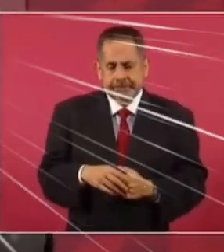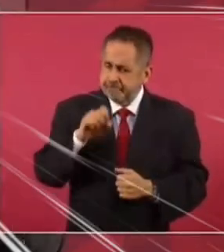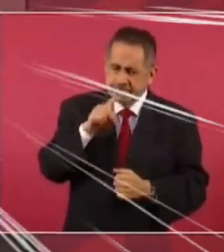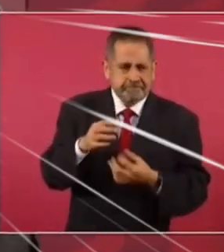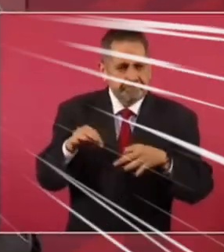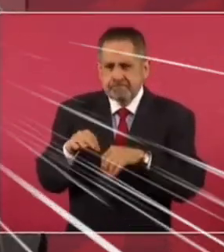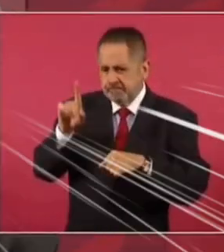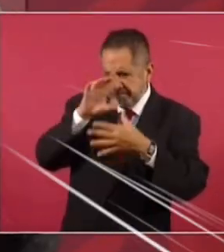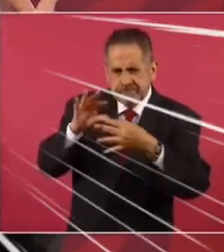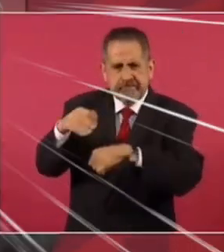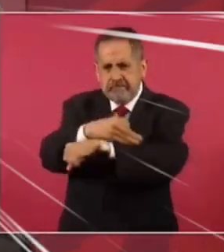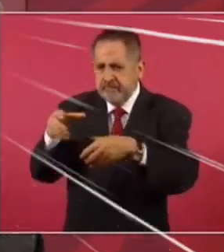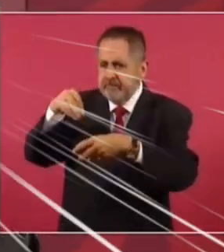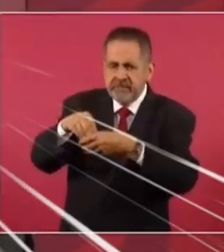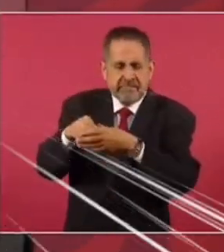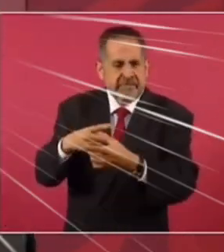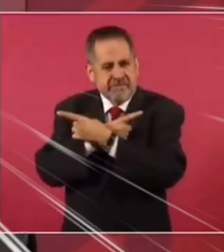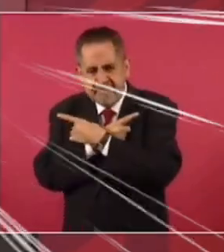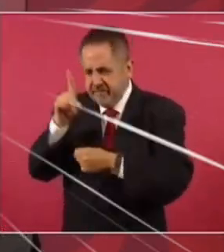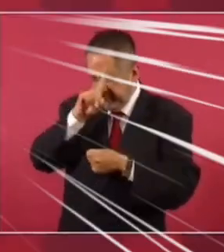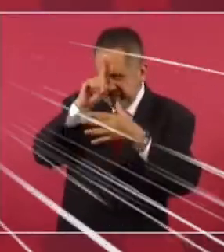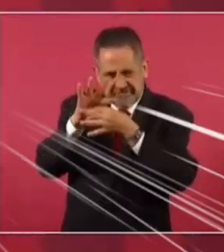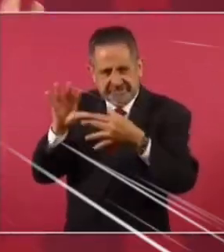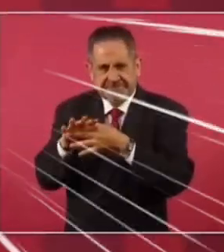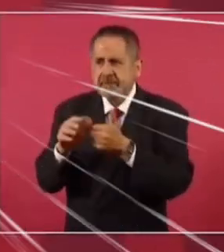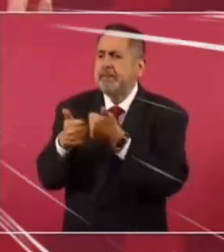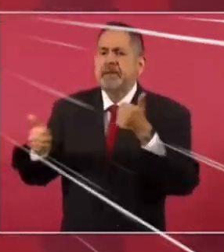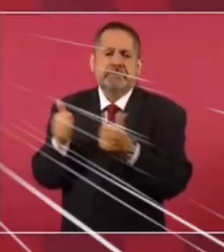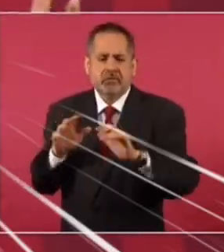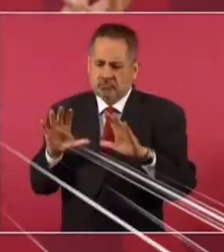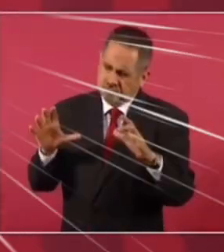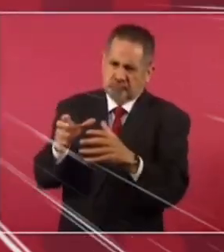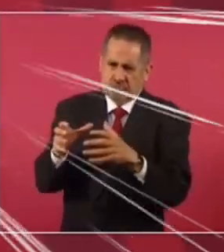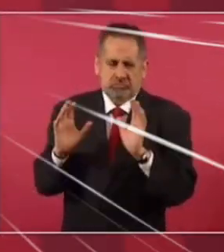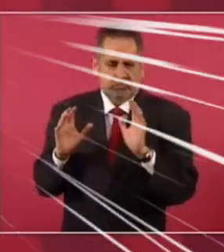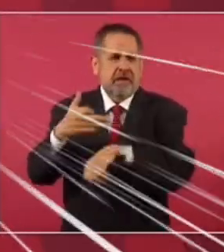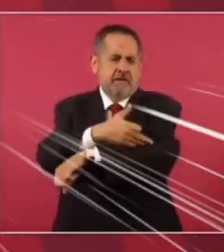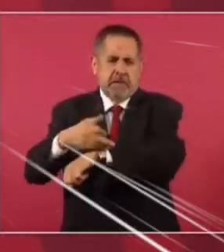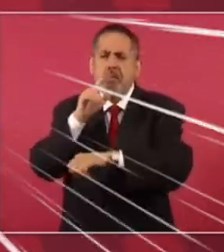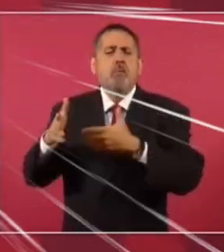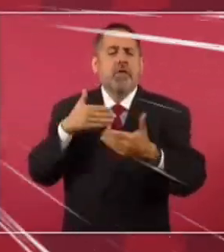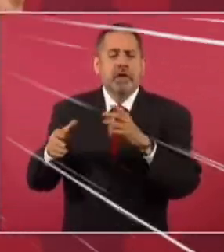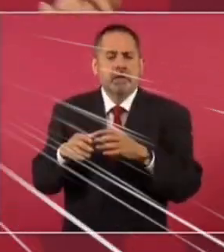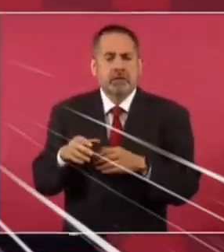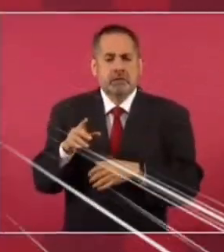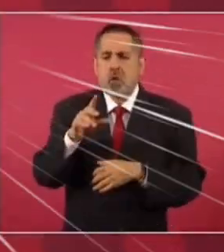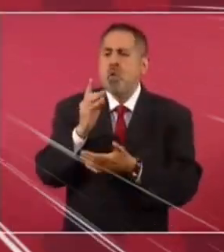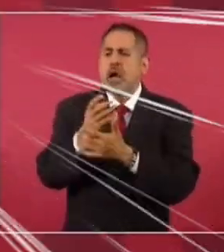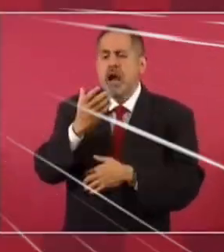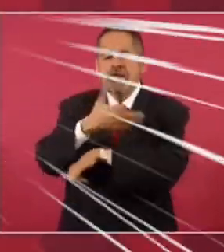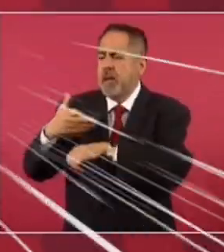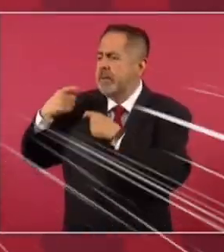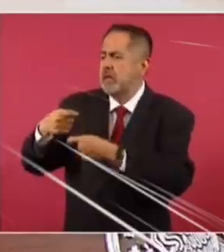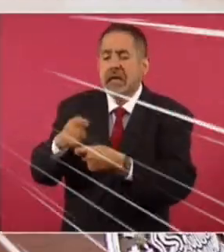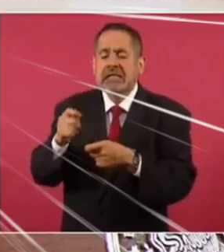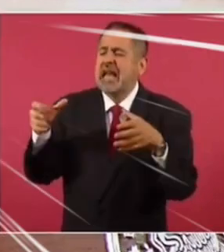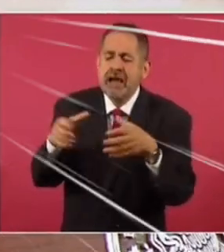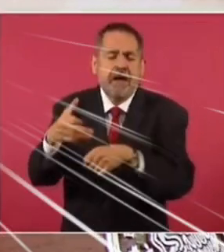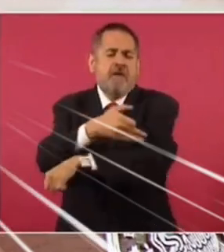seguir fortaleciendo valores, que no se desintegren las familias, y en el concepto de familia también moderna, no solo familia tradicional, pero